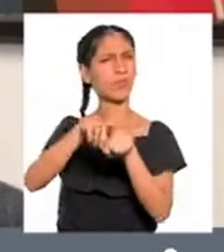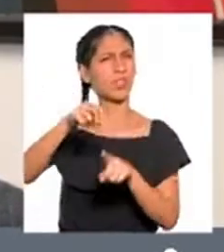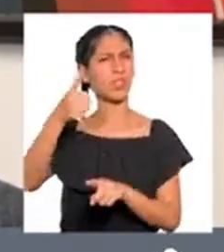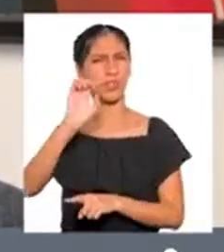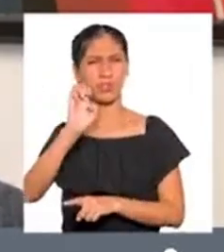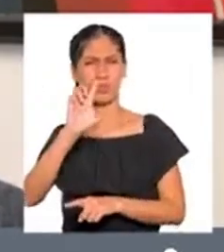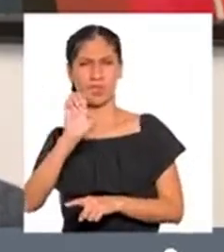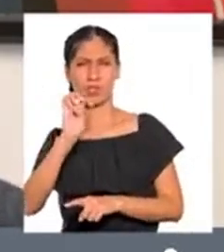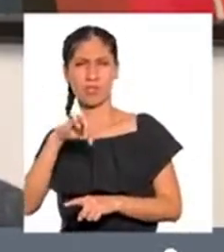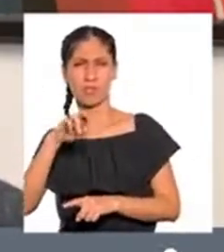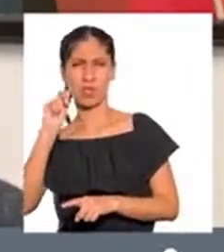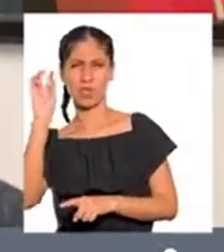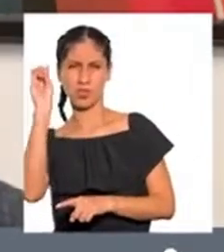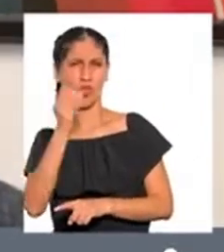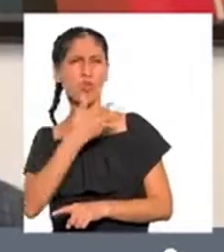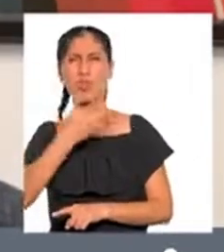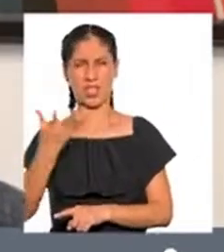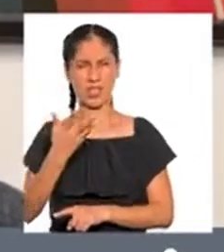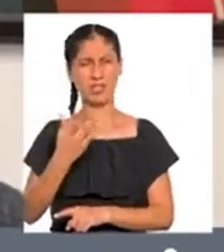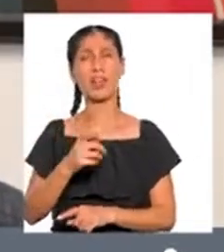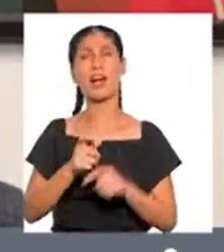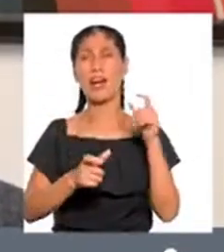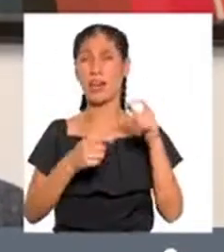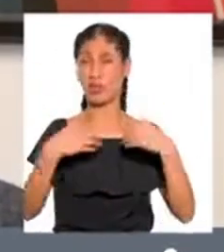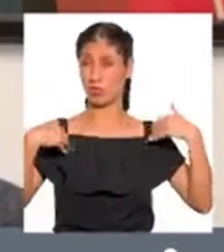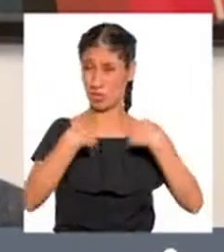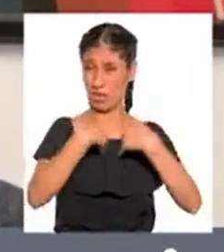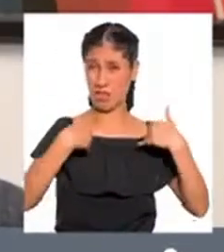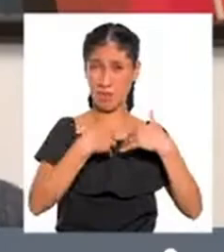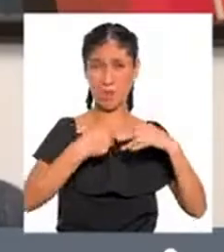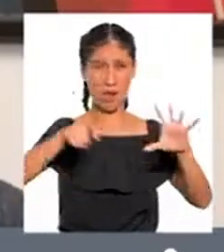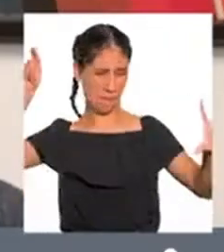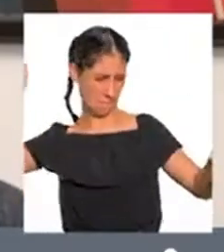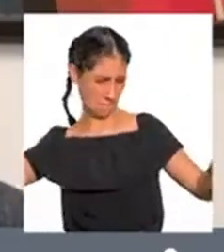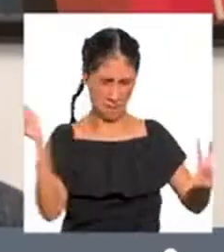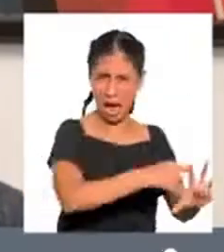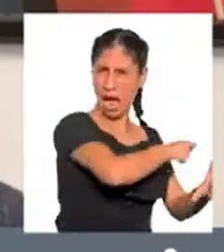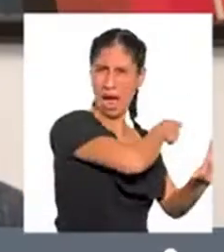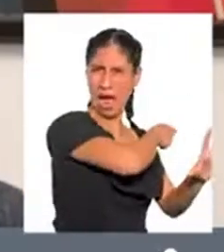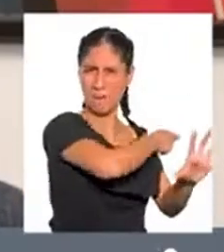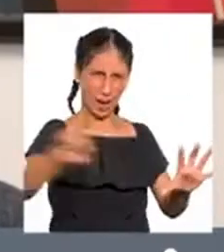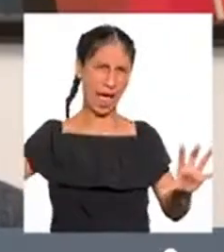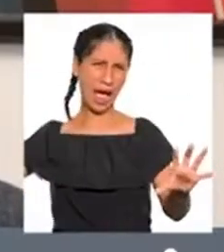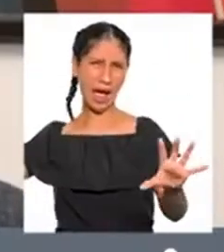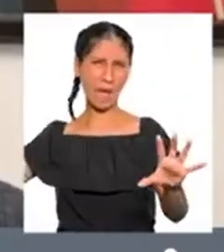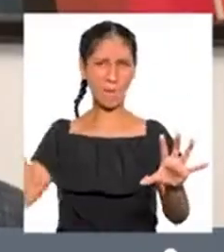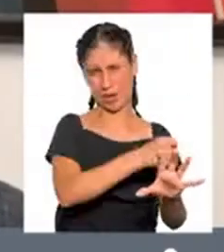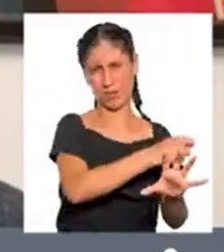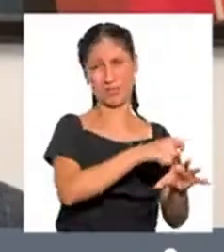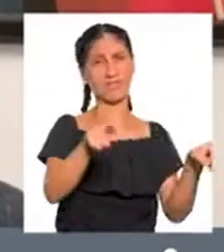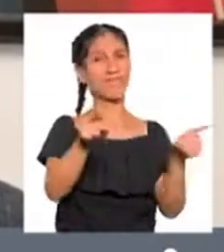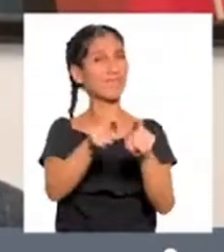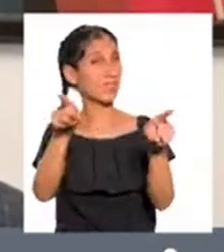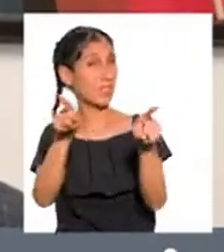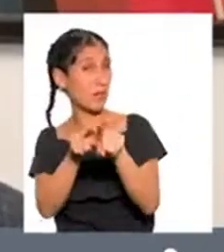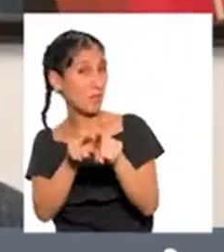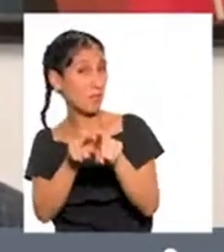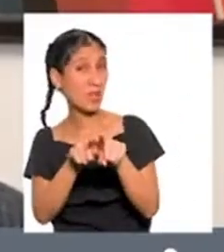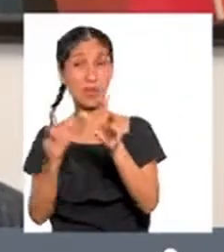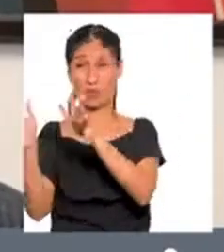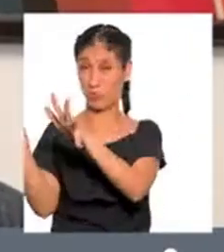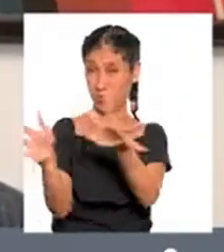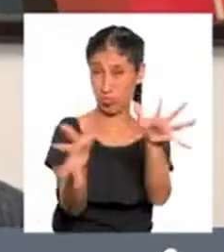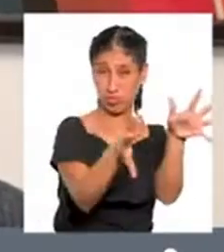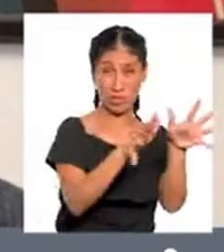diría, es el maltrato a la vida animal, el tráfico de vida silvestre, las malas condiciones de higiene